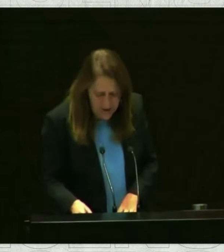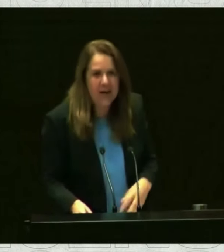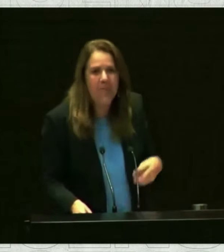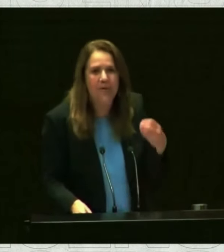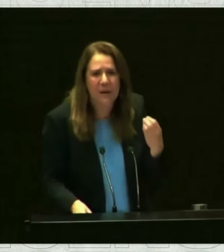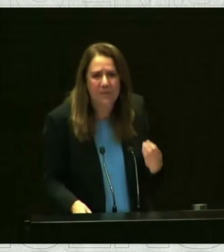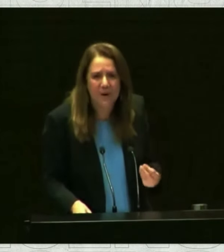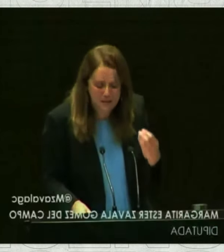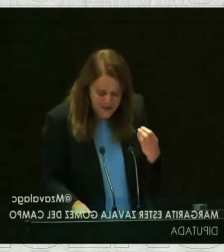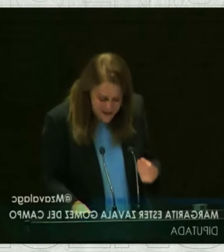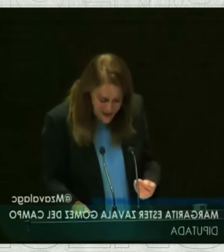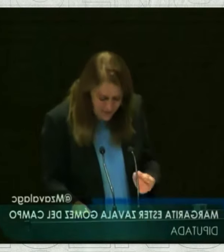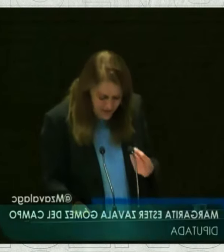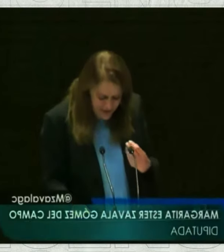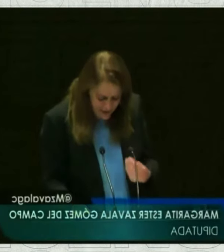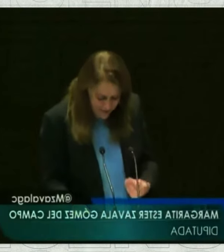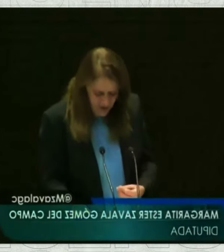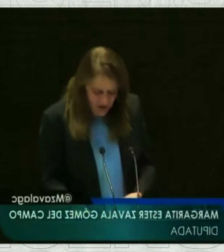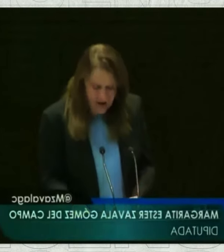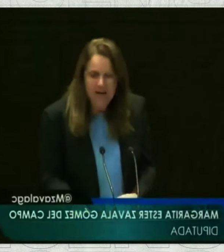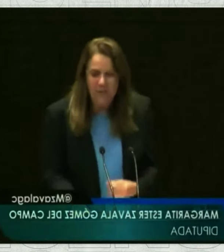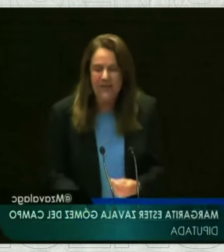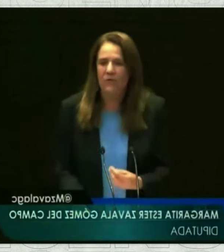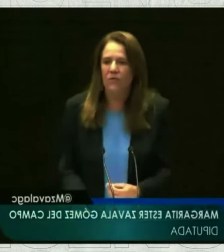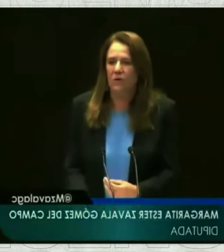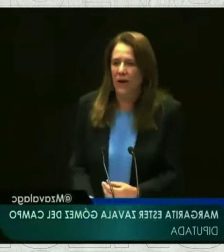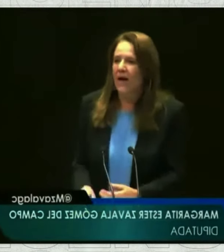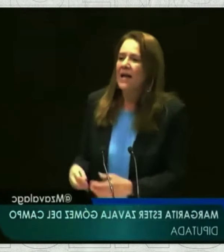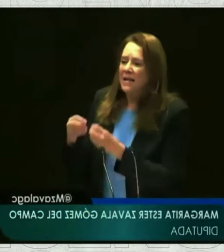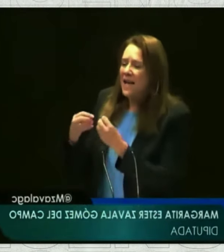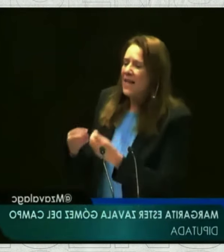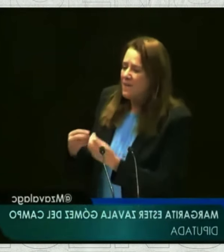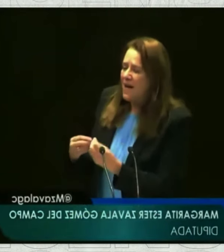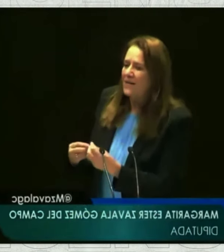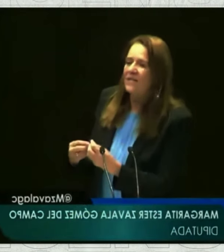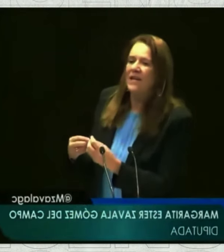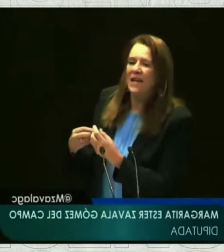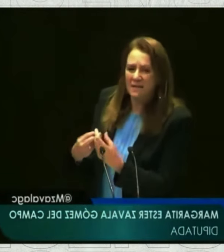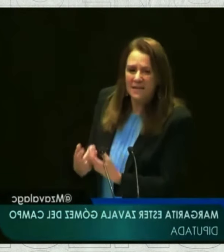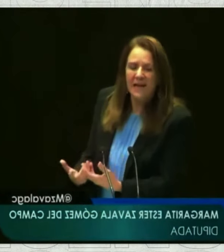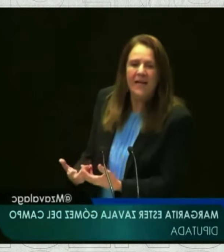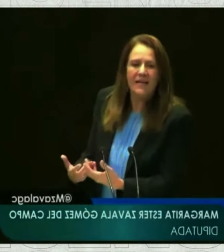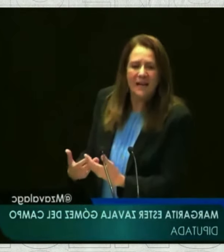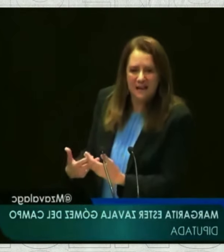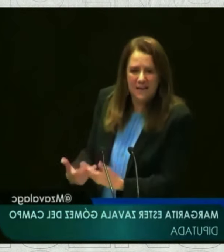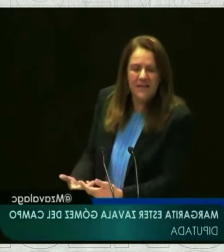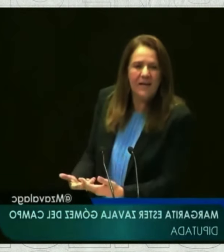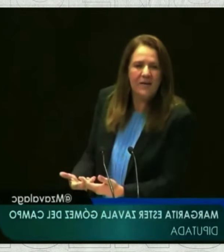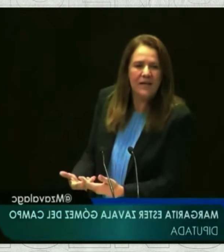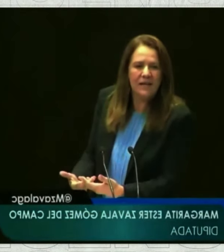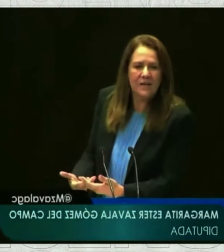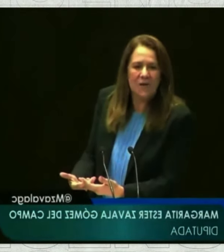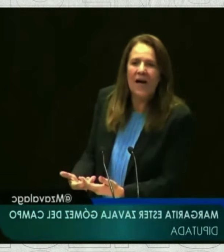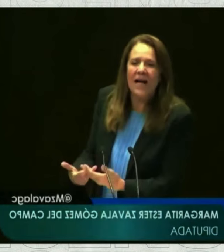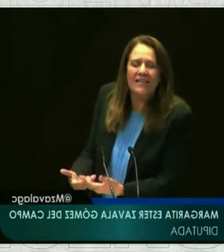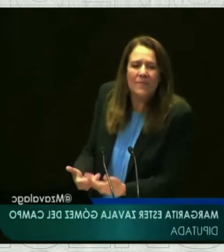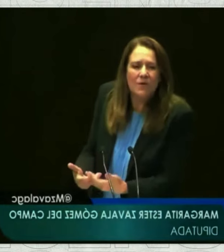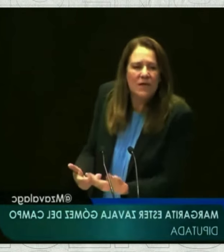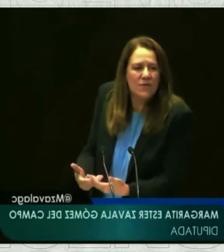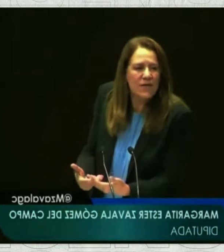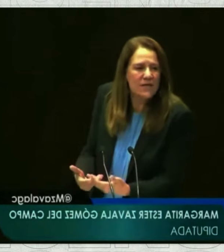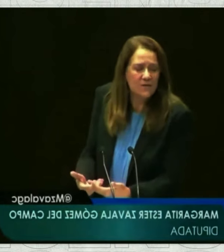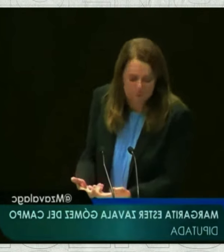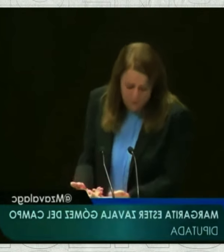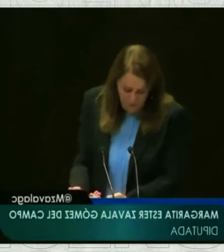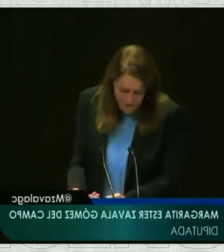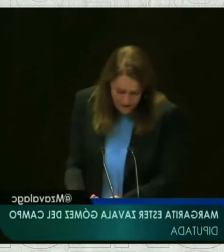la conciencia porque puede ser persecutor persecutoria y además esta este delito hace muy